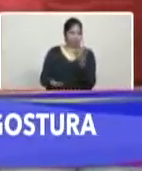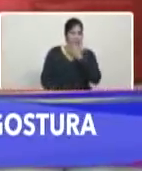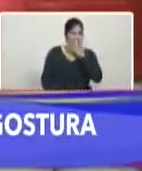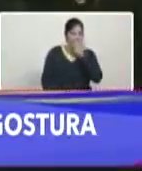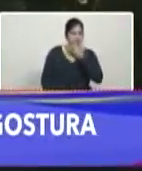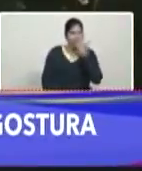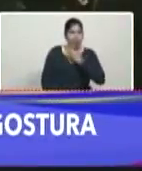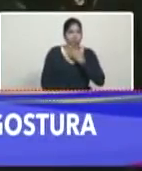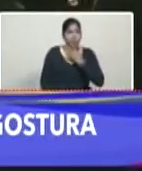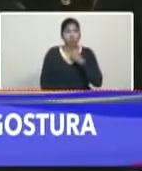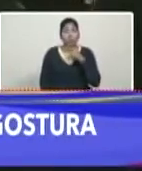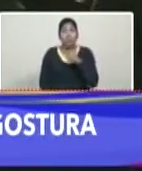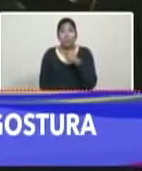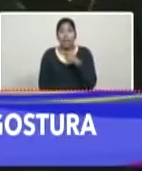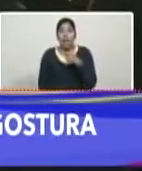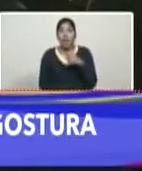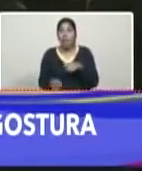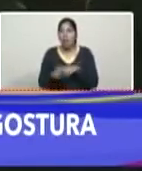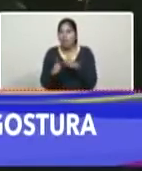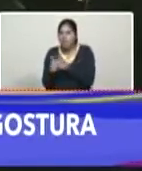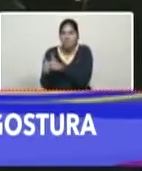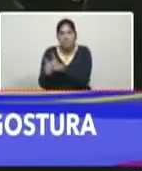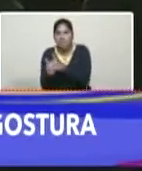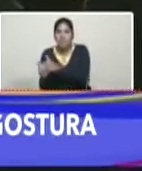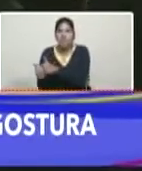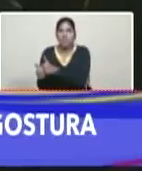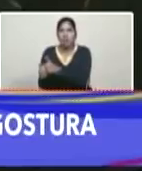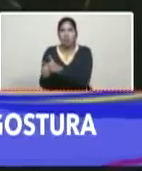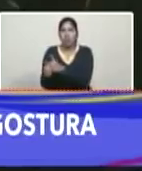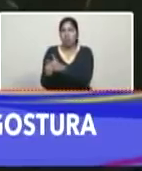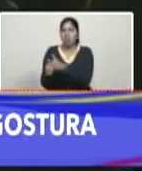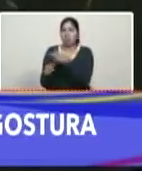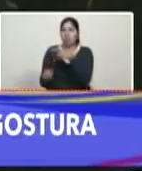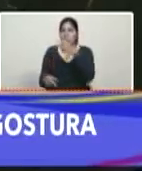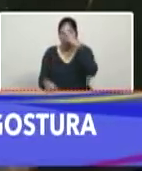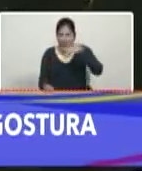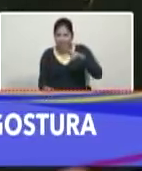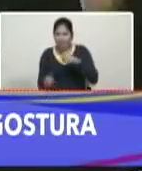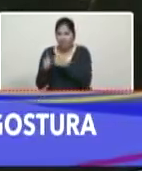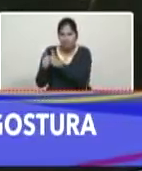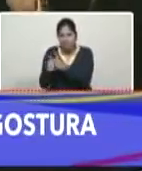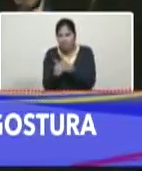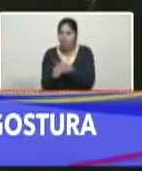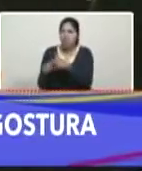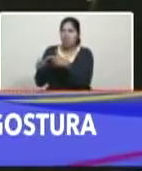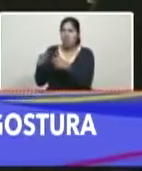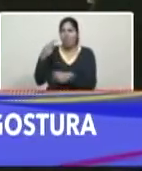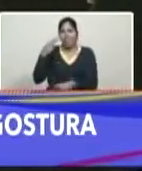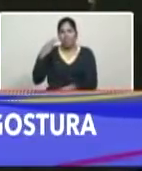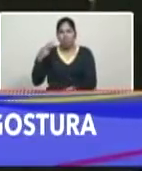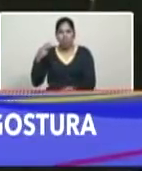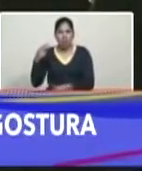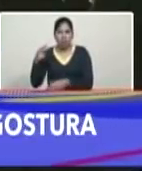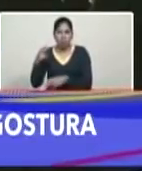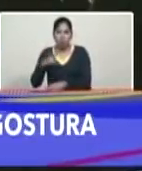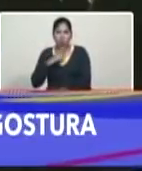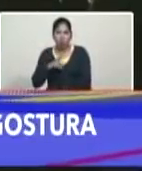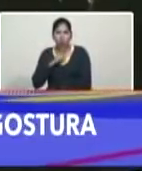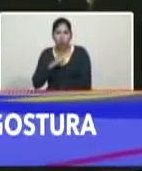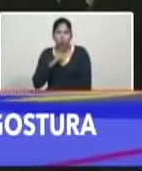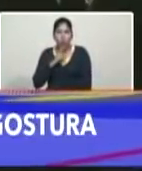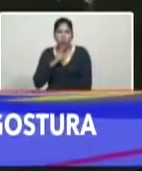Si persigue a los mexicanos, a los hondureños y no los quiere dejar entrar a Estados Unidos porque desprecia a los pueblos del